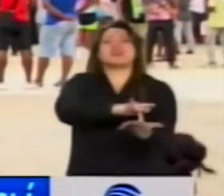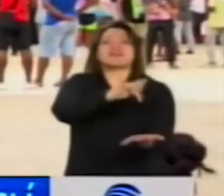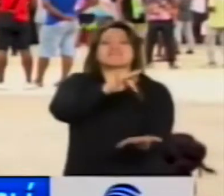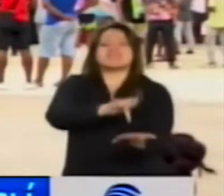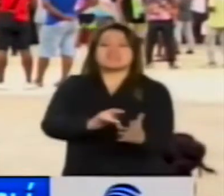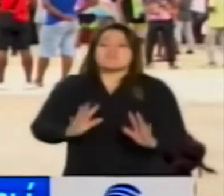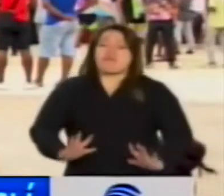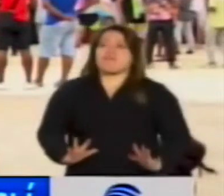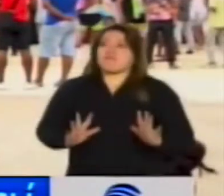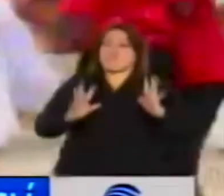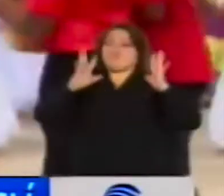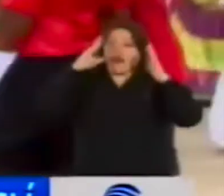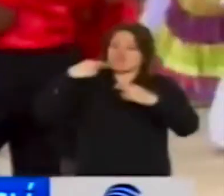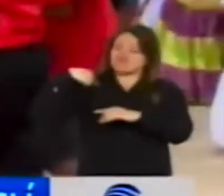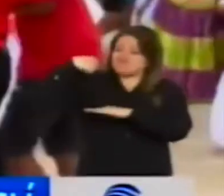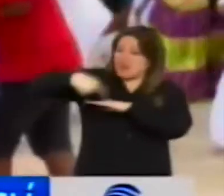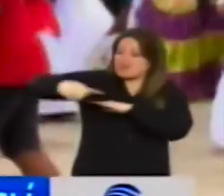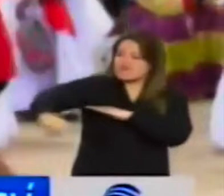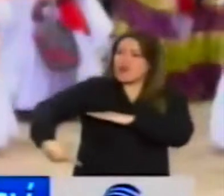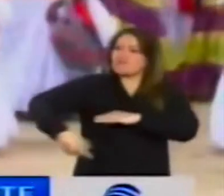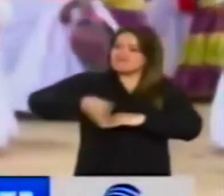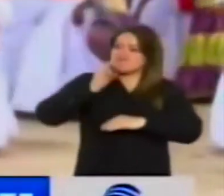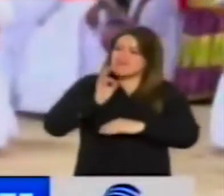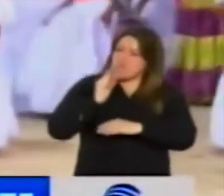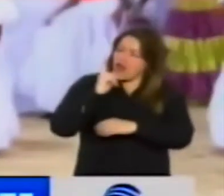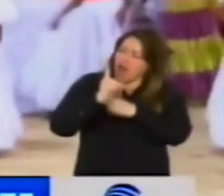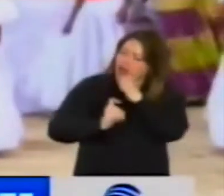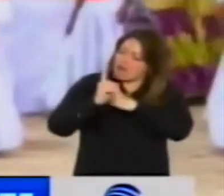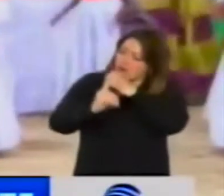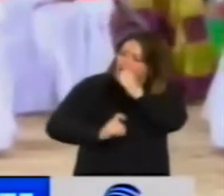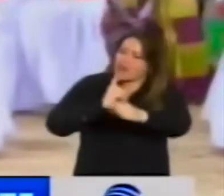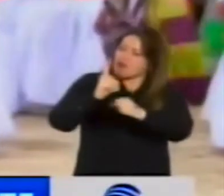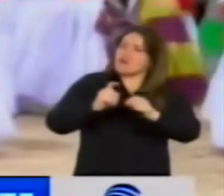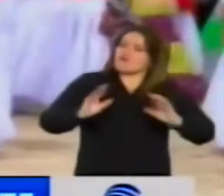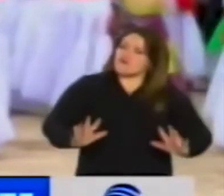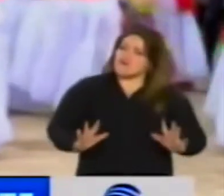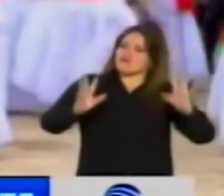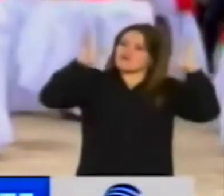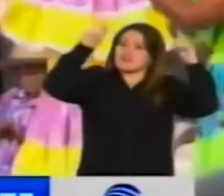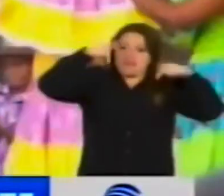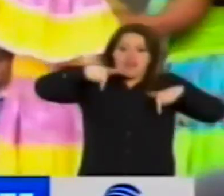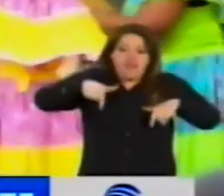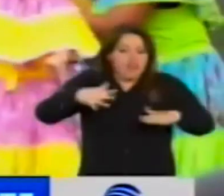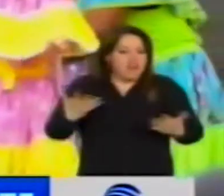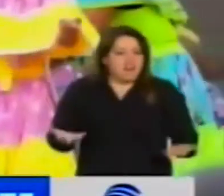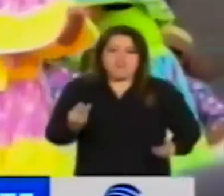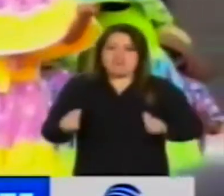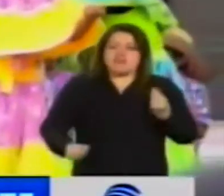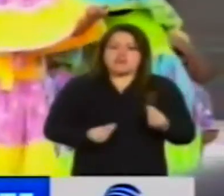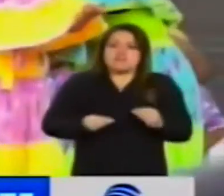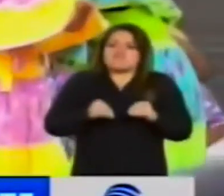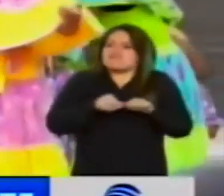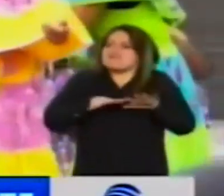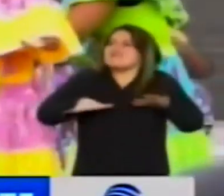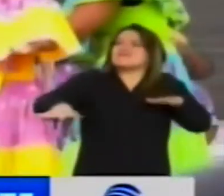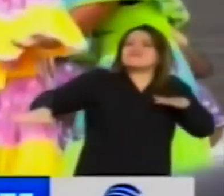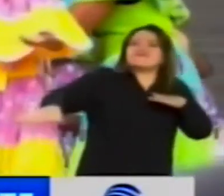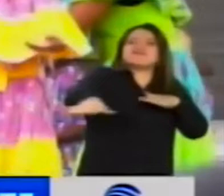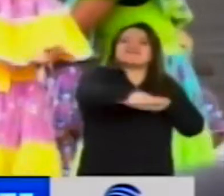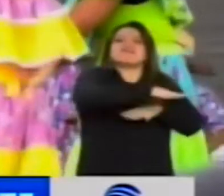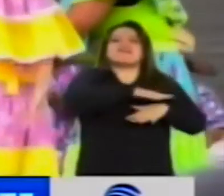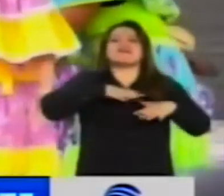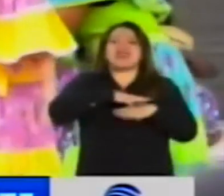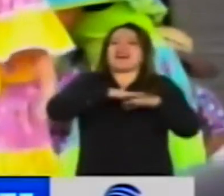mantener viva esta tradición. Bueno, con este festivalito queremos como seguir regando las semillas del